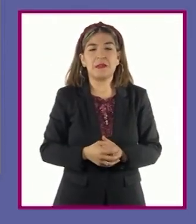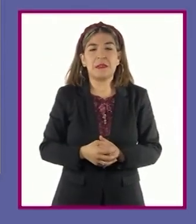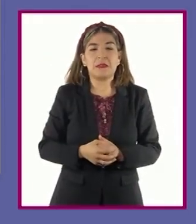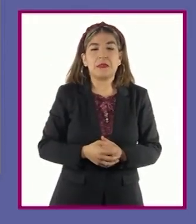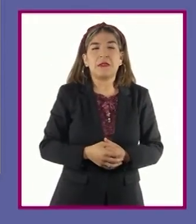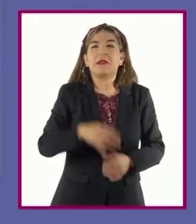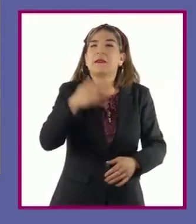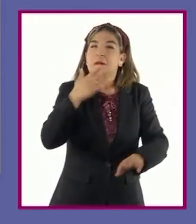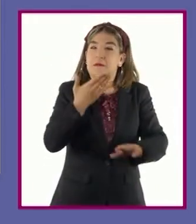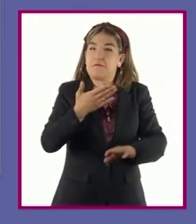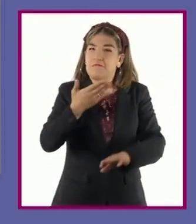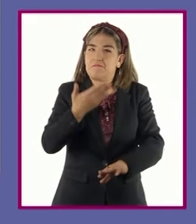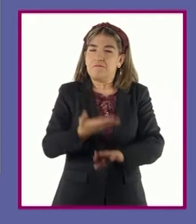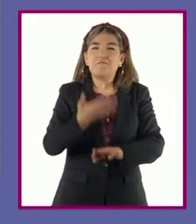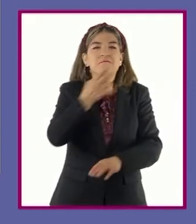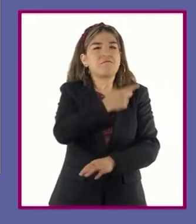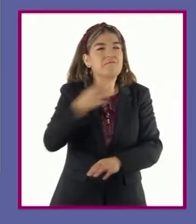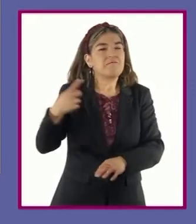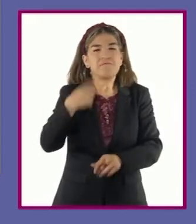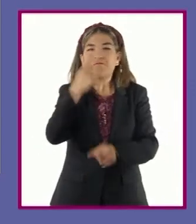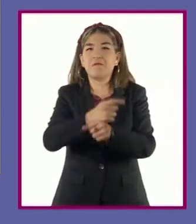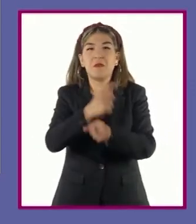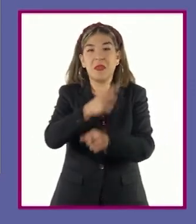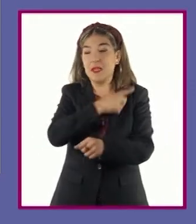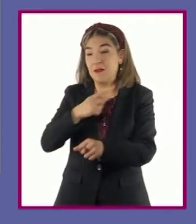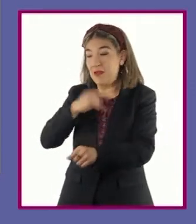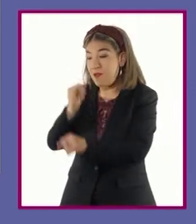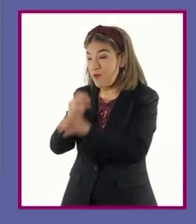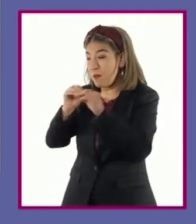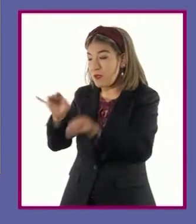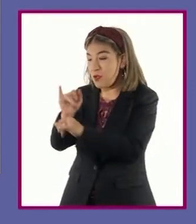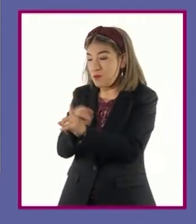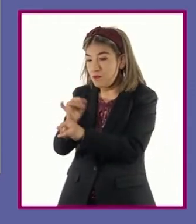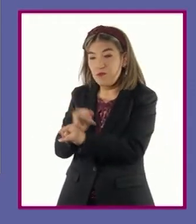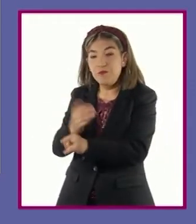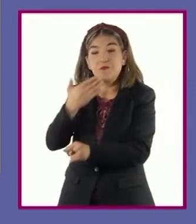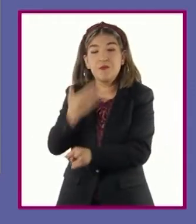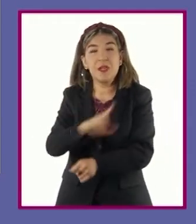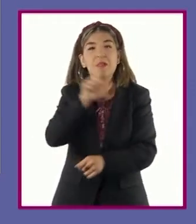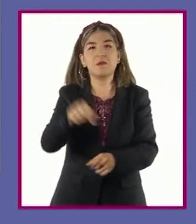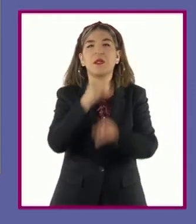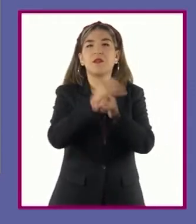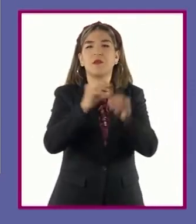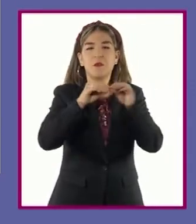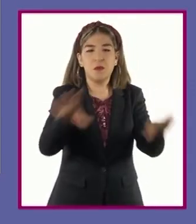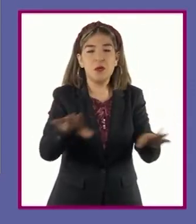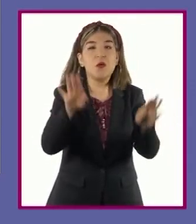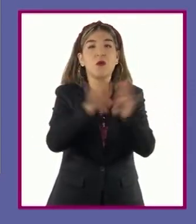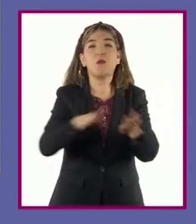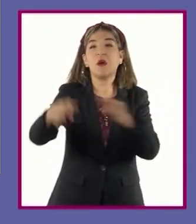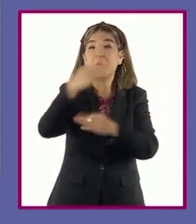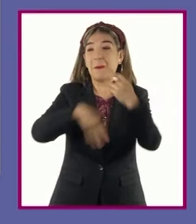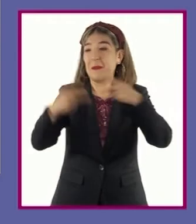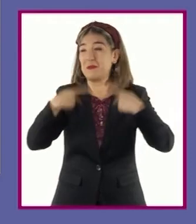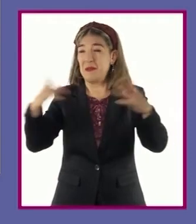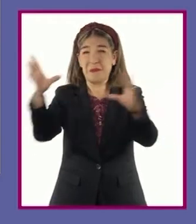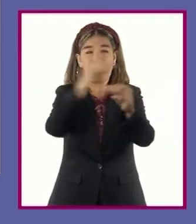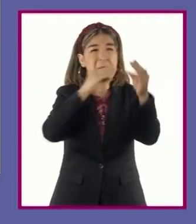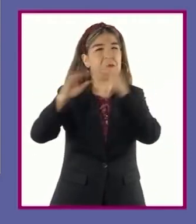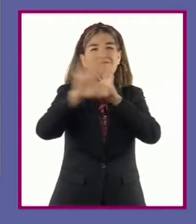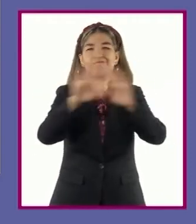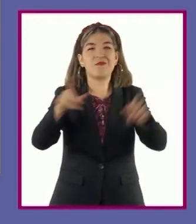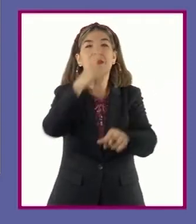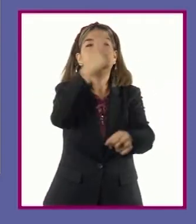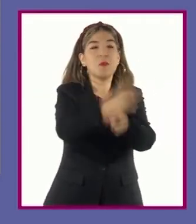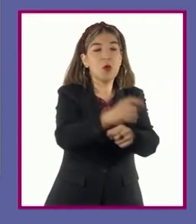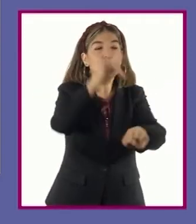Estar bien informado sobre el tema a tratar, tener una postura neutral, no dejar que varias personas hablen a la vez, preparar